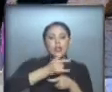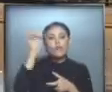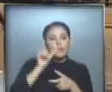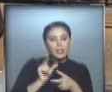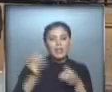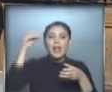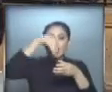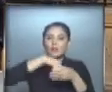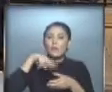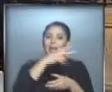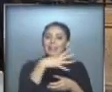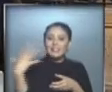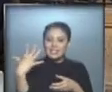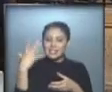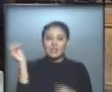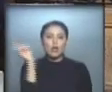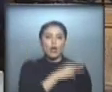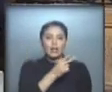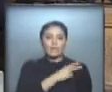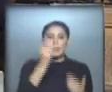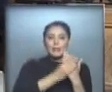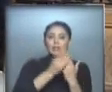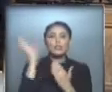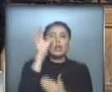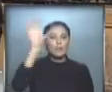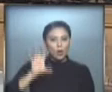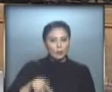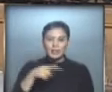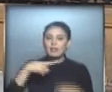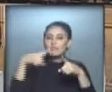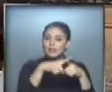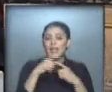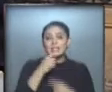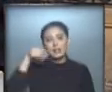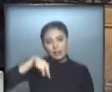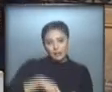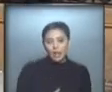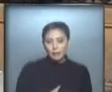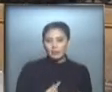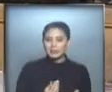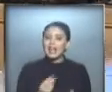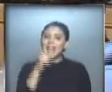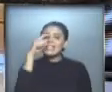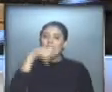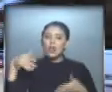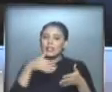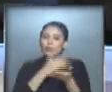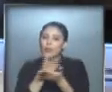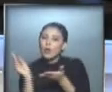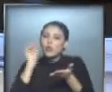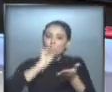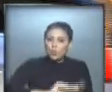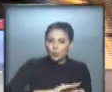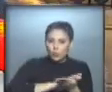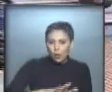reúne a los 25 jefes de las carteras educativas del país va a debatir si se le otorga a la ciudad de buenos aires siete nuevas orientaciones por la